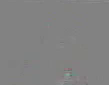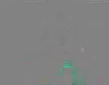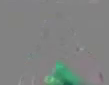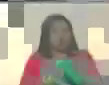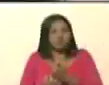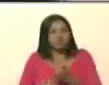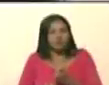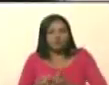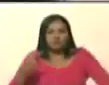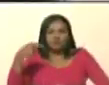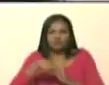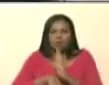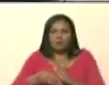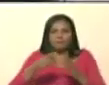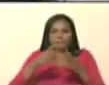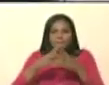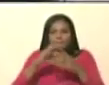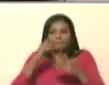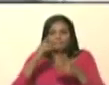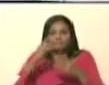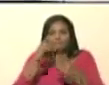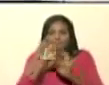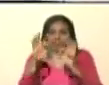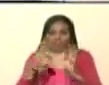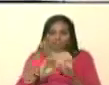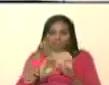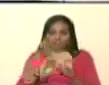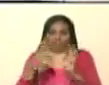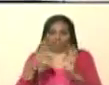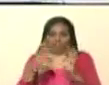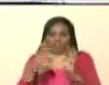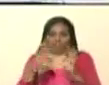pero un modelo que tengo